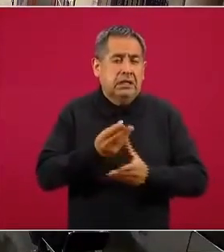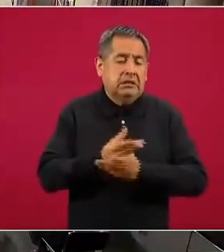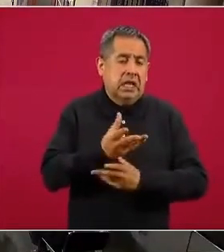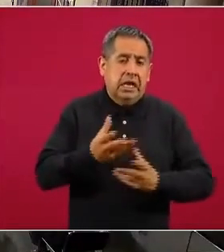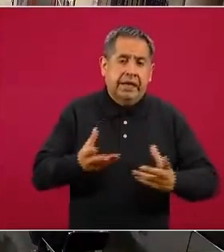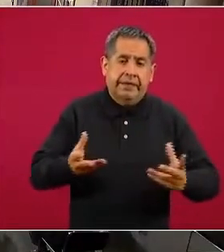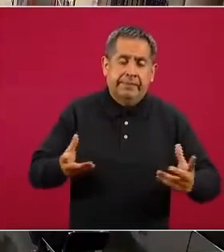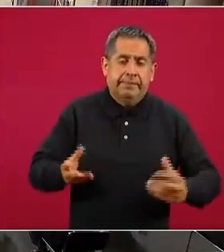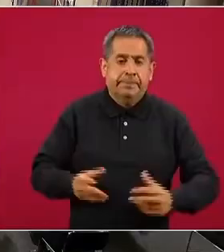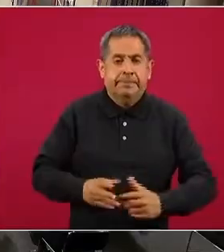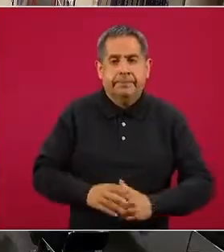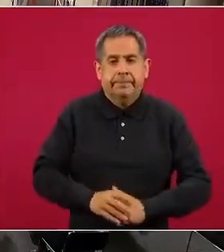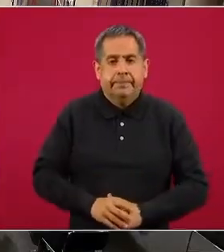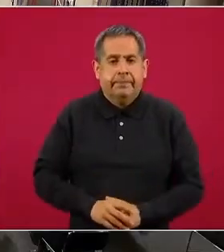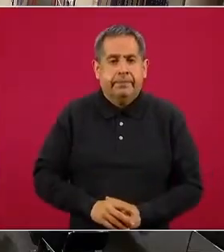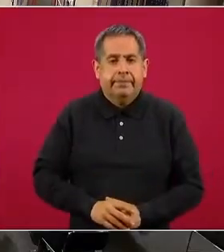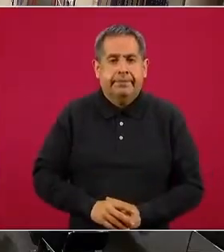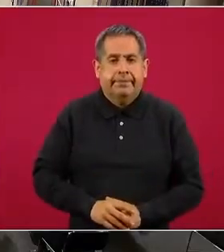favor.